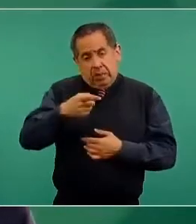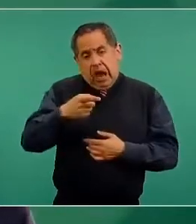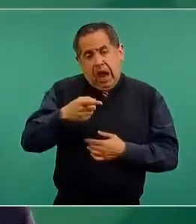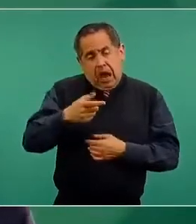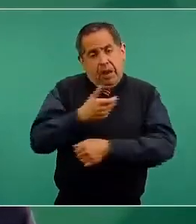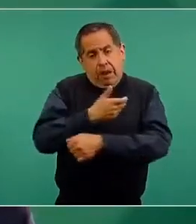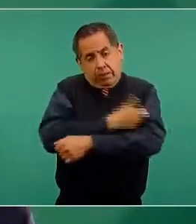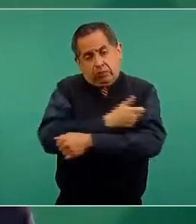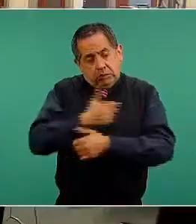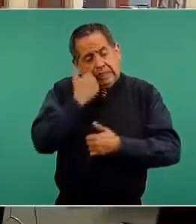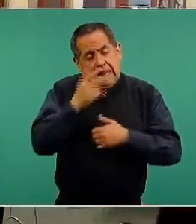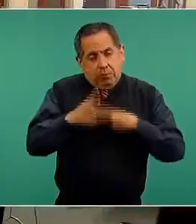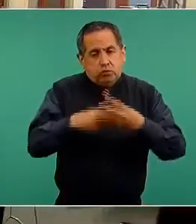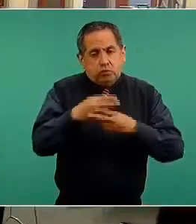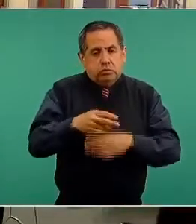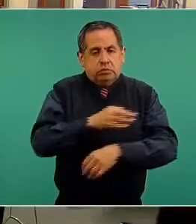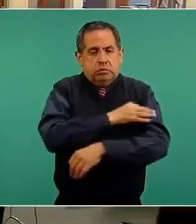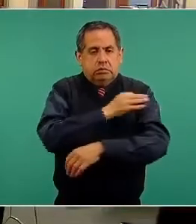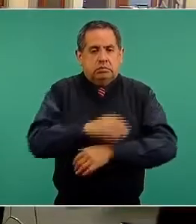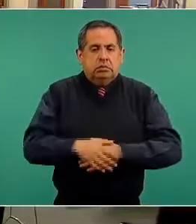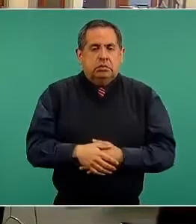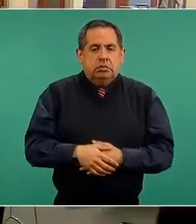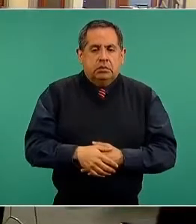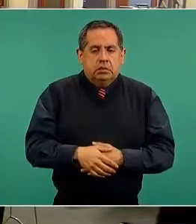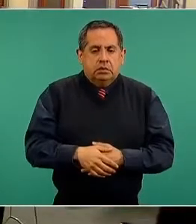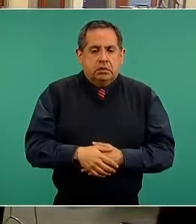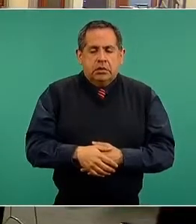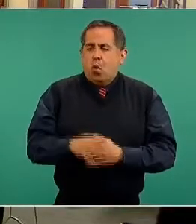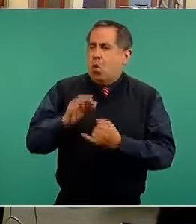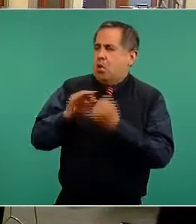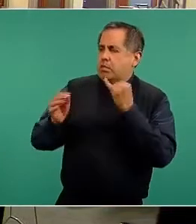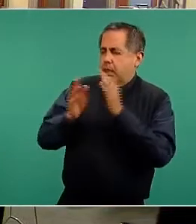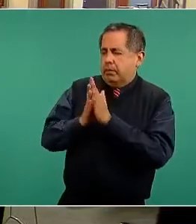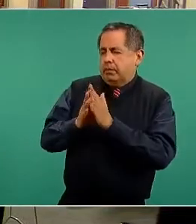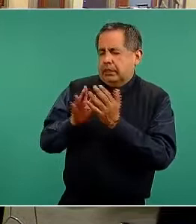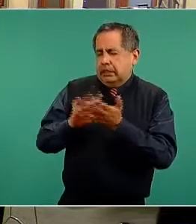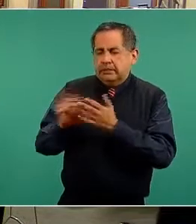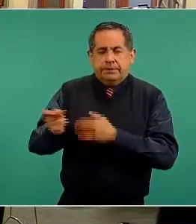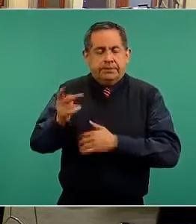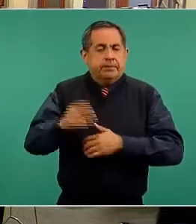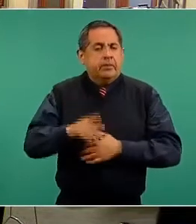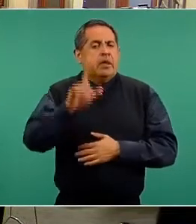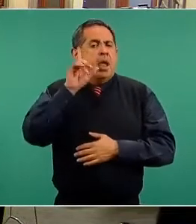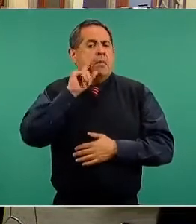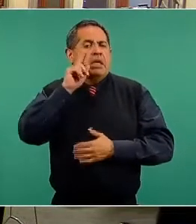que lo haga. Muy bien. La última, gracias por la paciencia, doctor. Sobre lo que llega